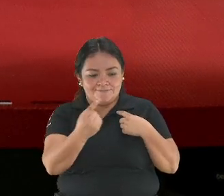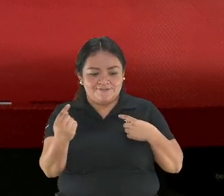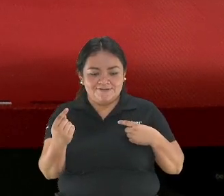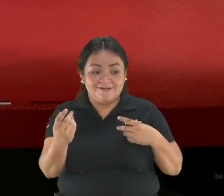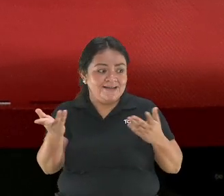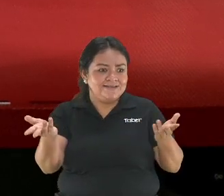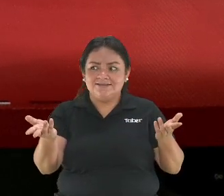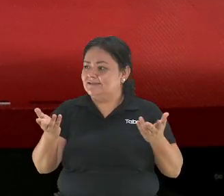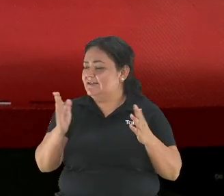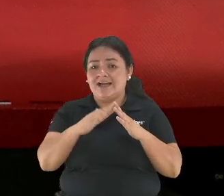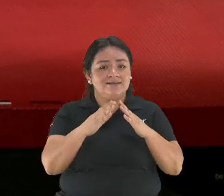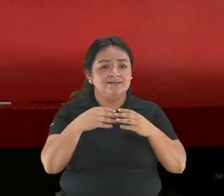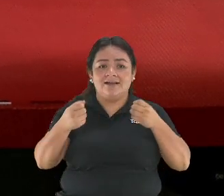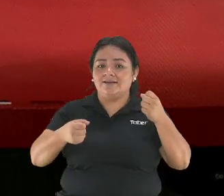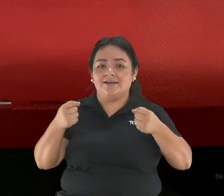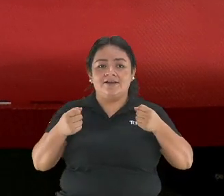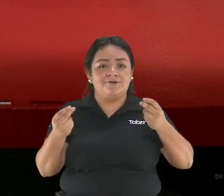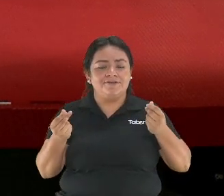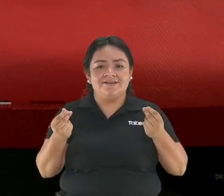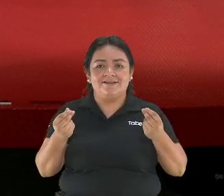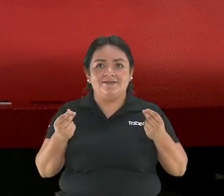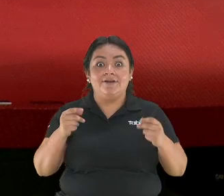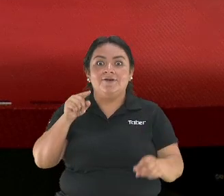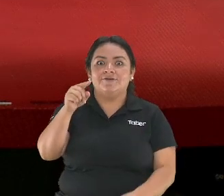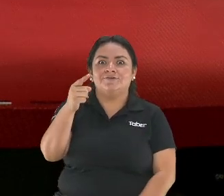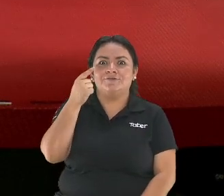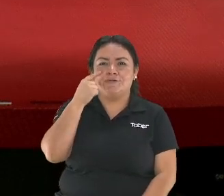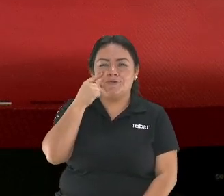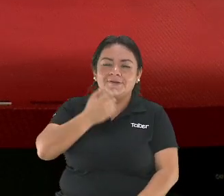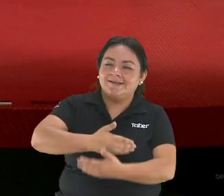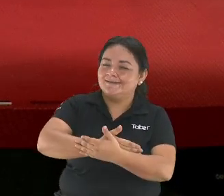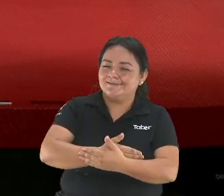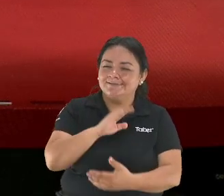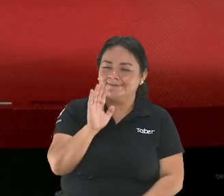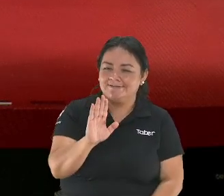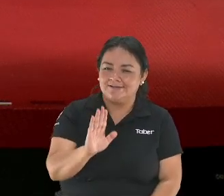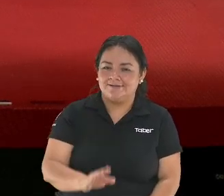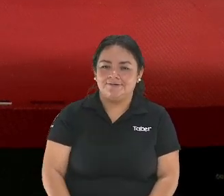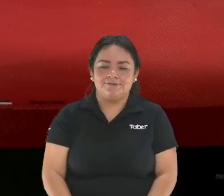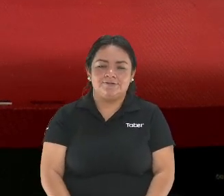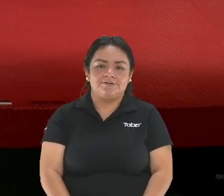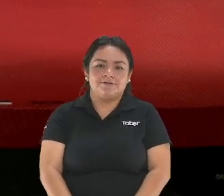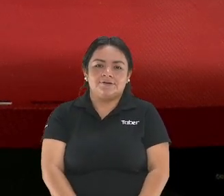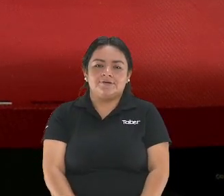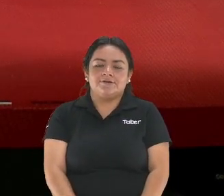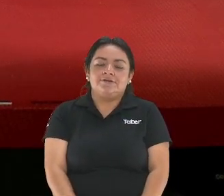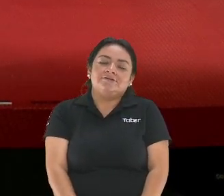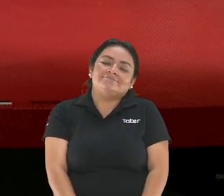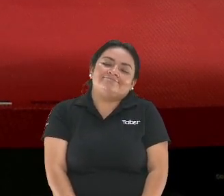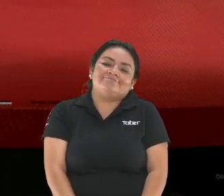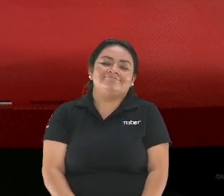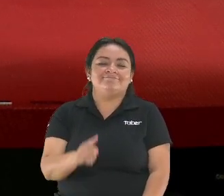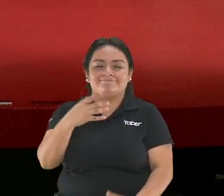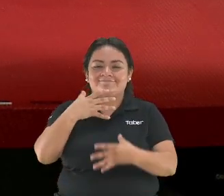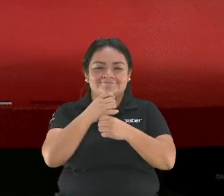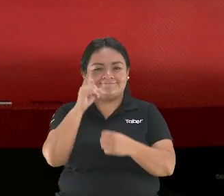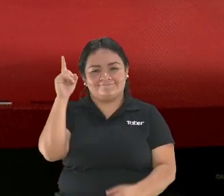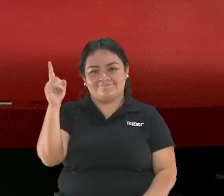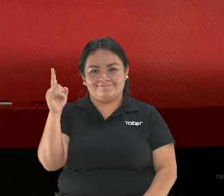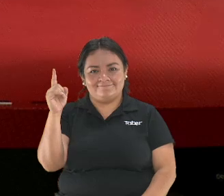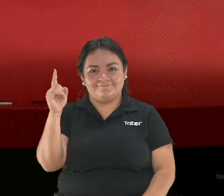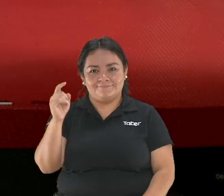ofreciendo casa carro dinero y cuidar que a tus hijos depende de dios hermana